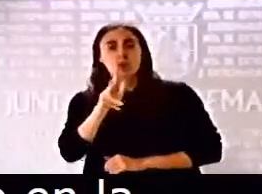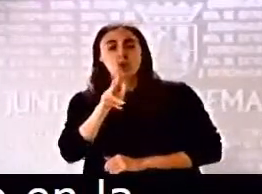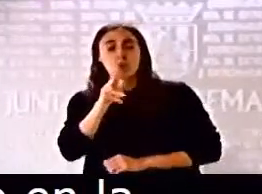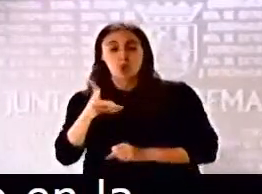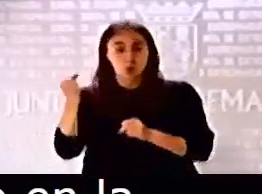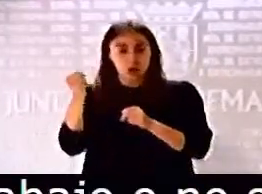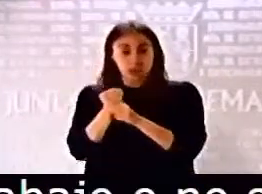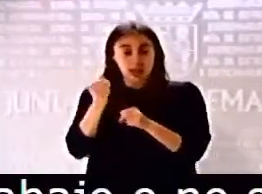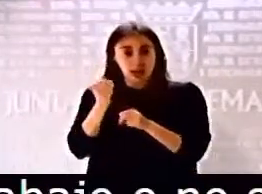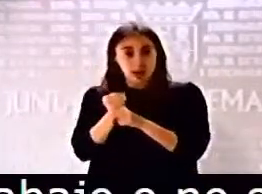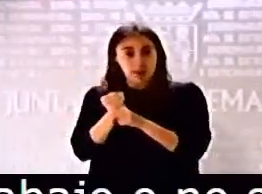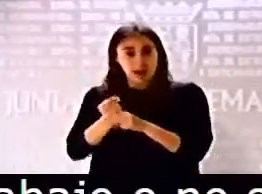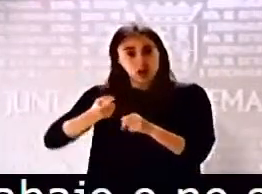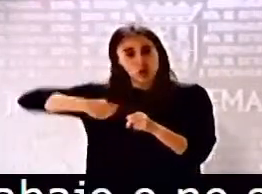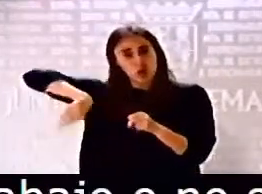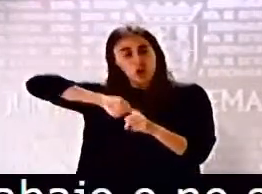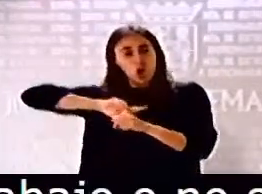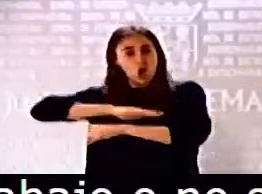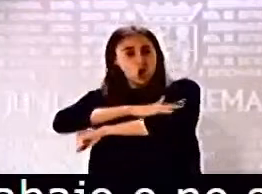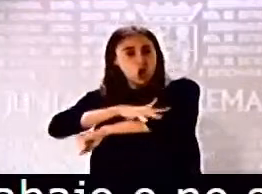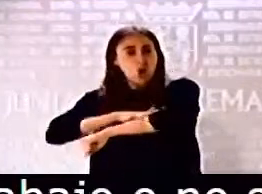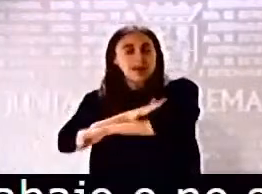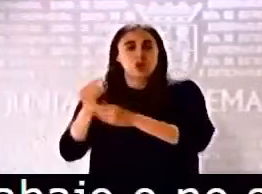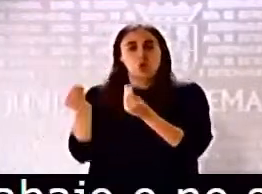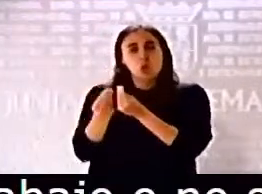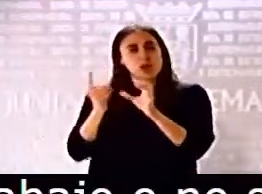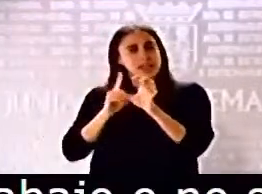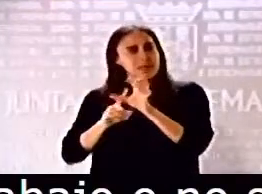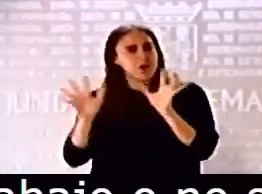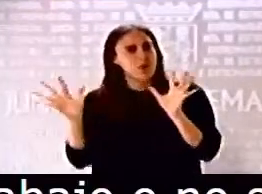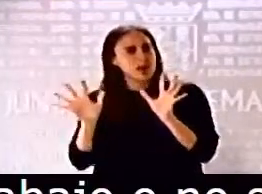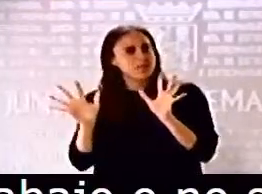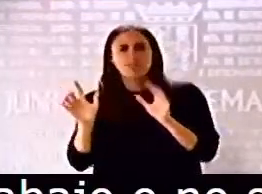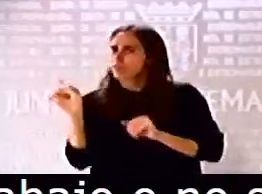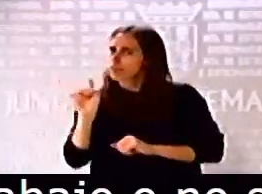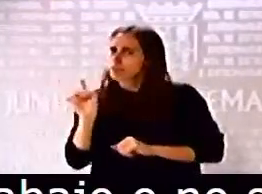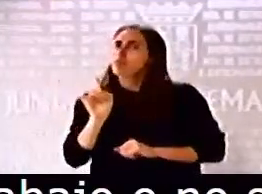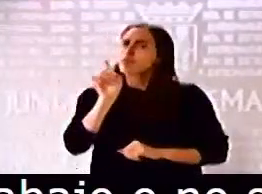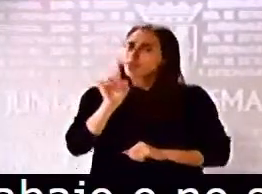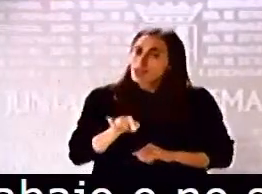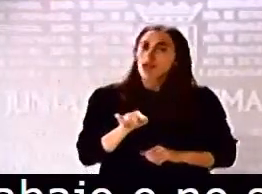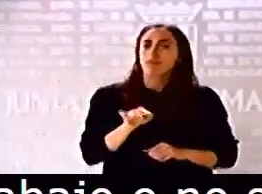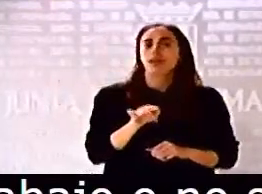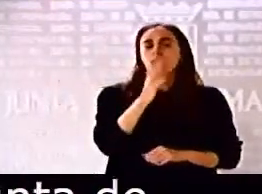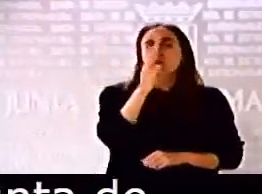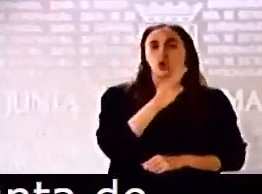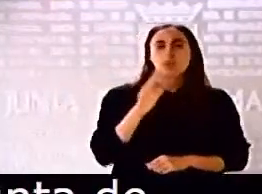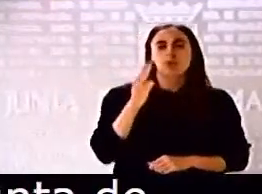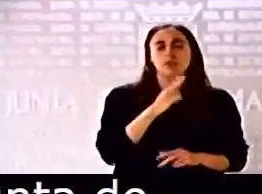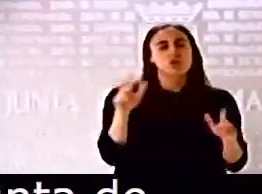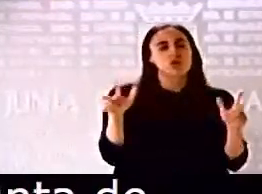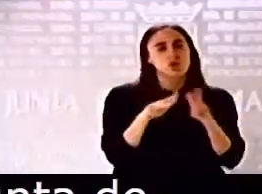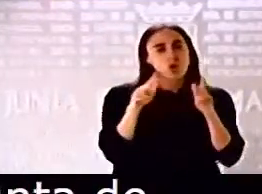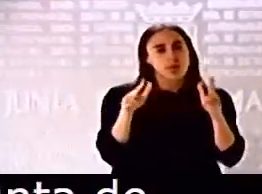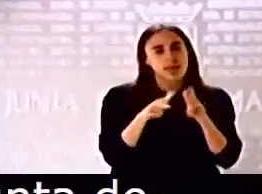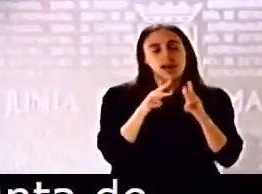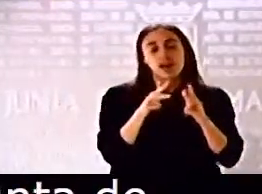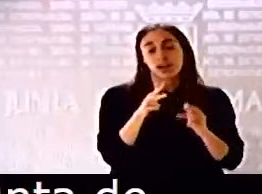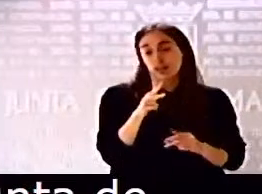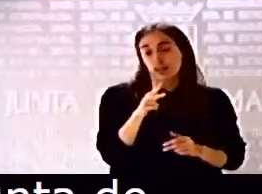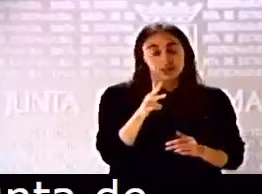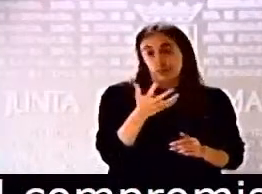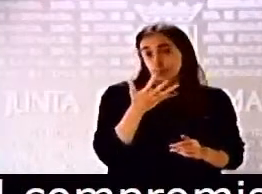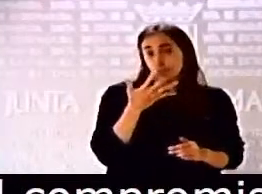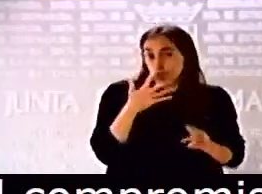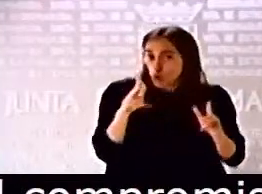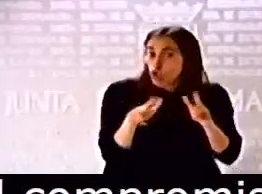trabajo del Gobierno de la Junta de Extremadura, sino que se debe a todo el compromiso de una sociedad, como es la sociedad